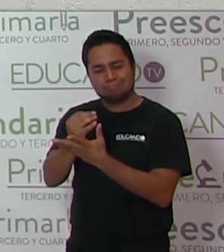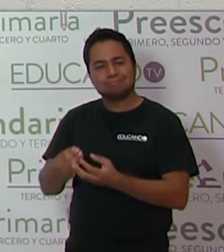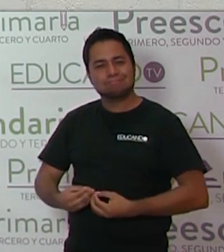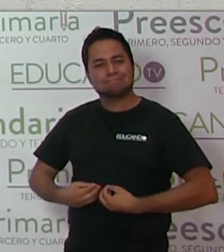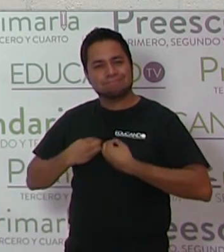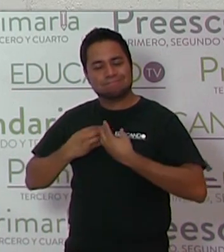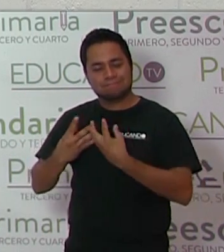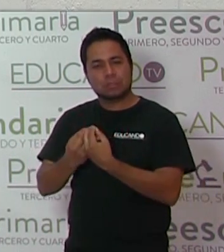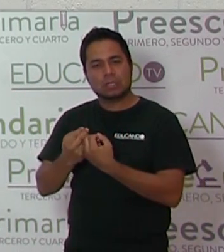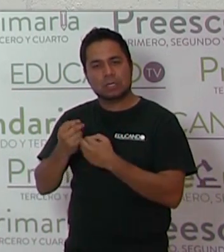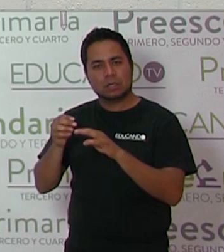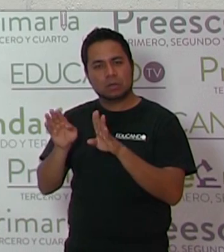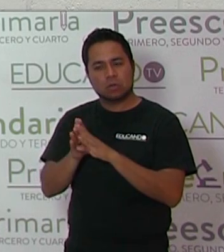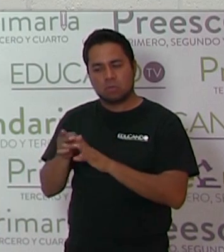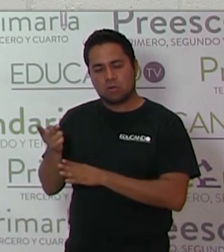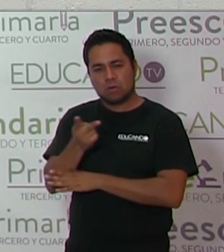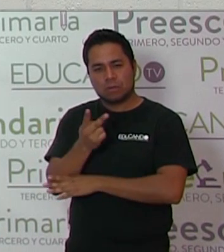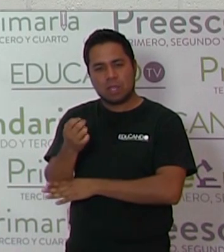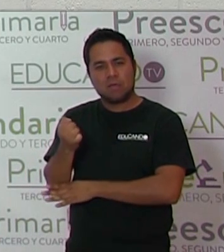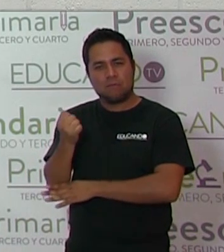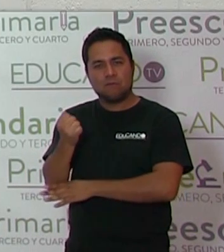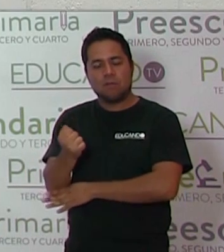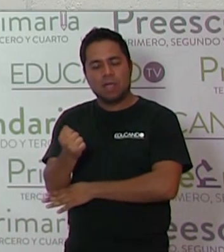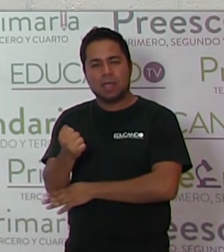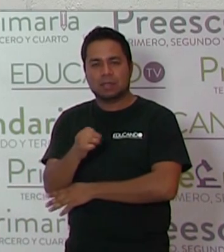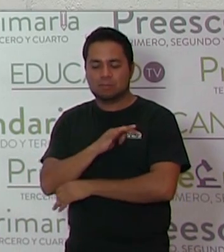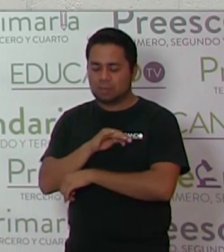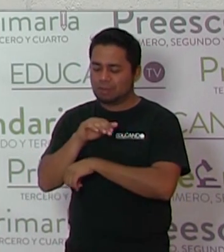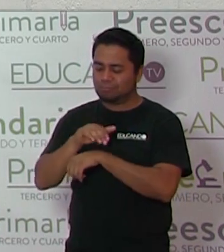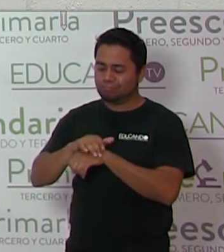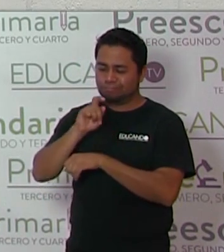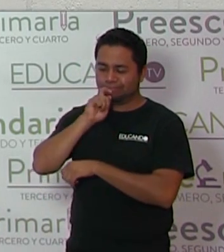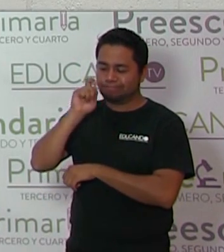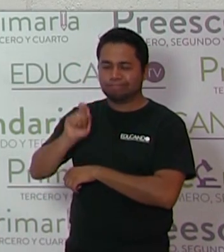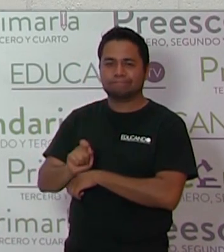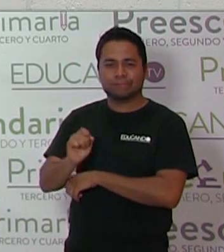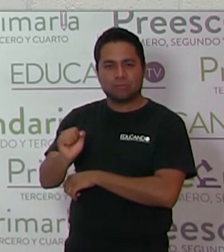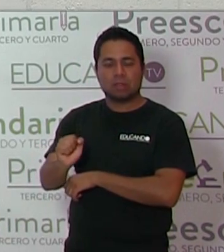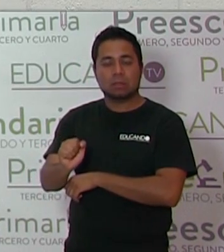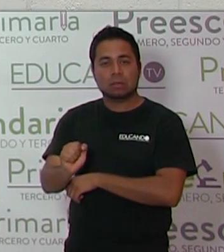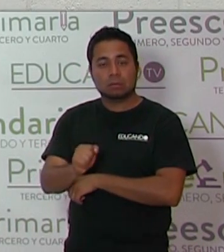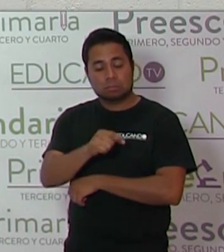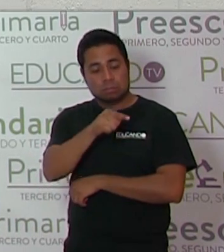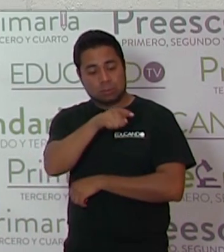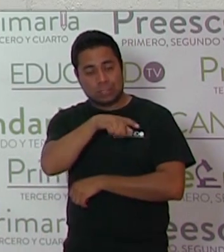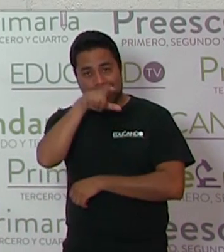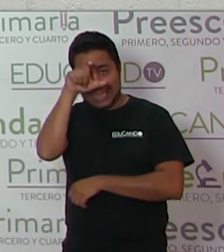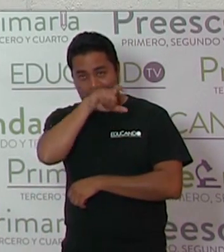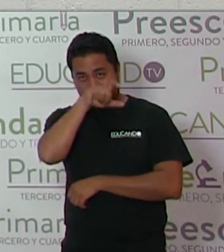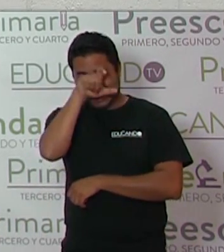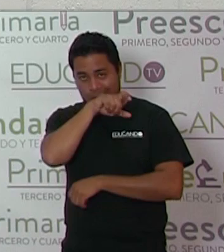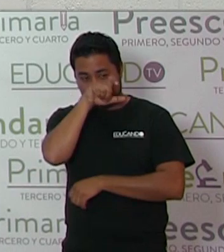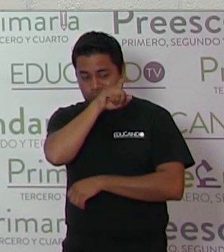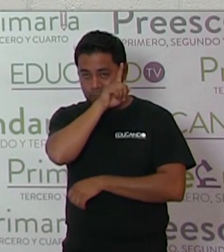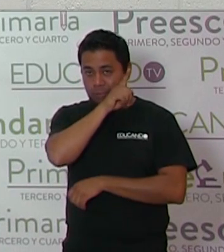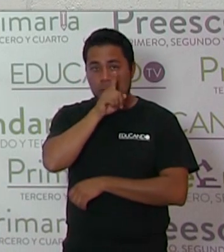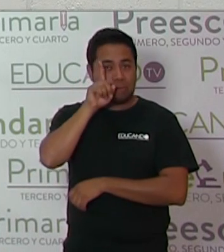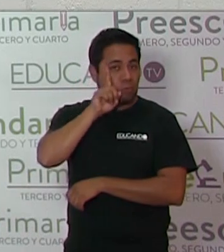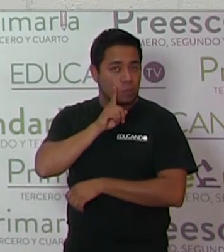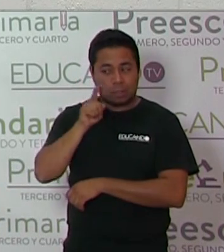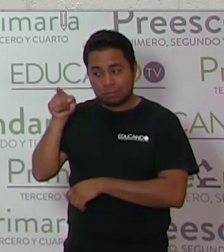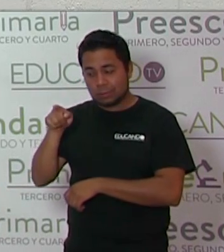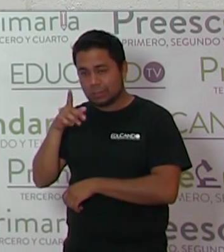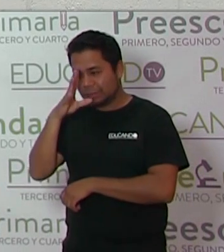idea de que eso reforzaría su amistad. Fíjense bien, un águila y